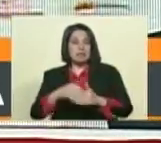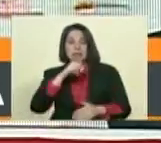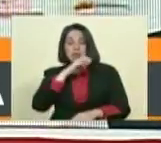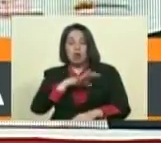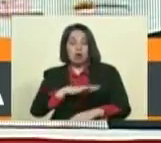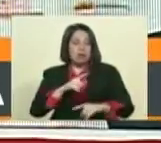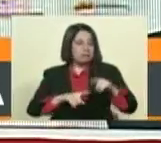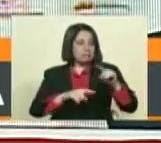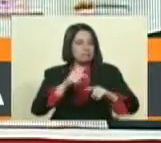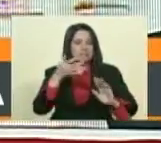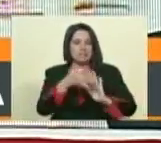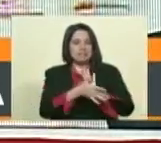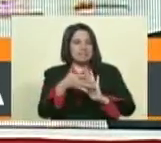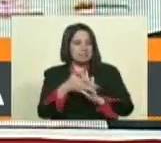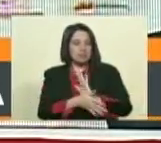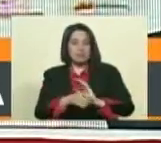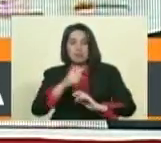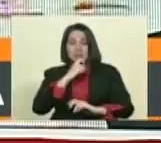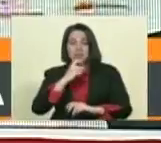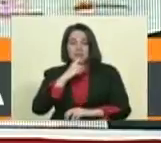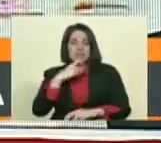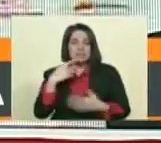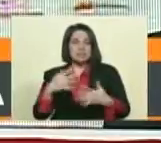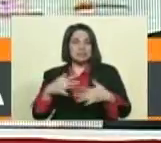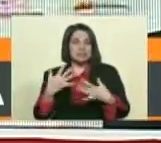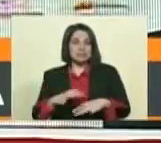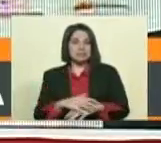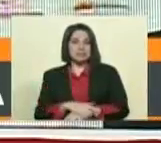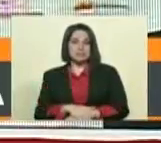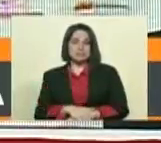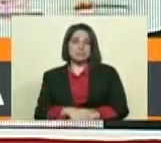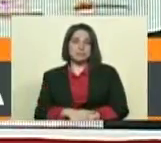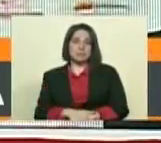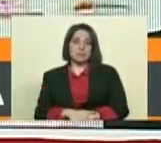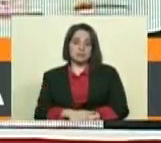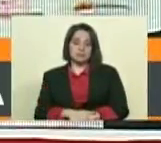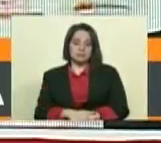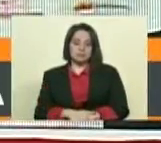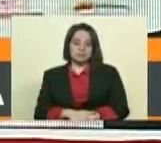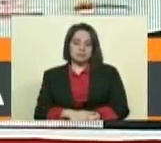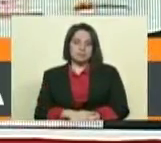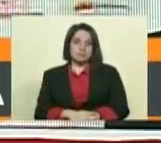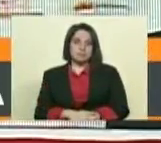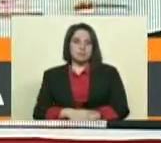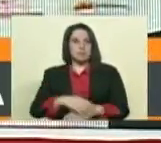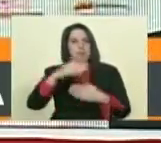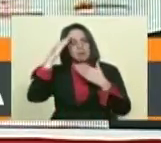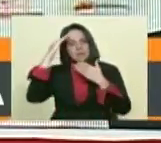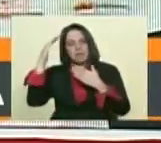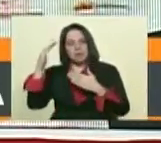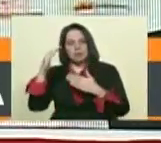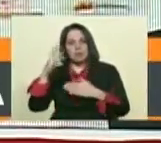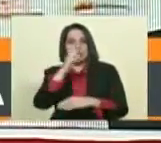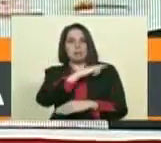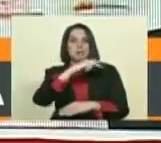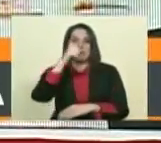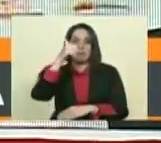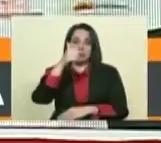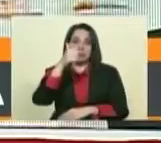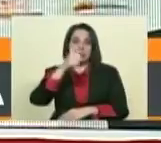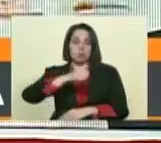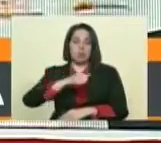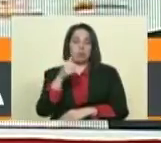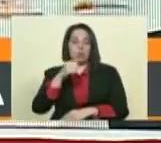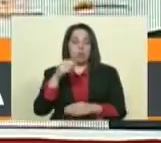compleja, muy difícil, muy compleja. Saludo al director del Cuerpo